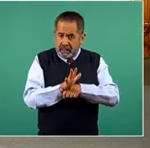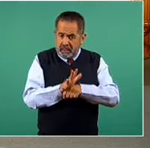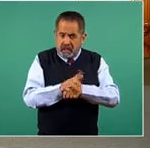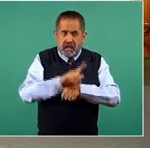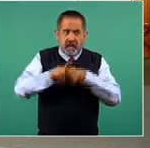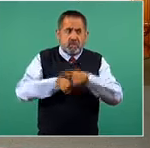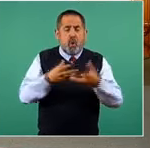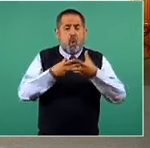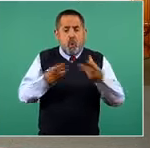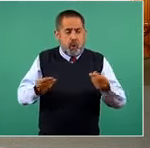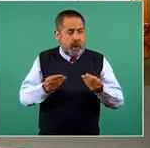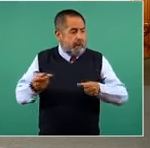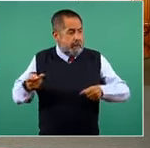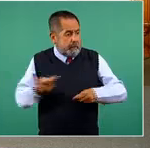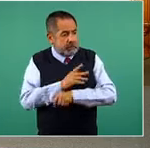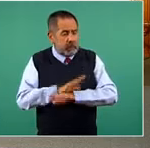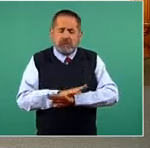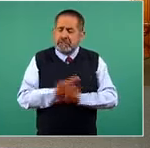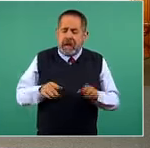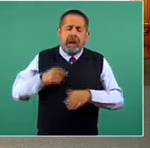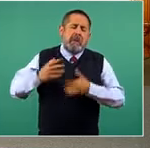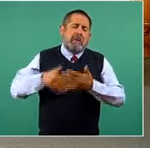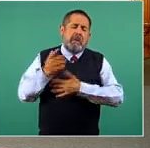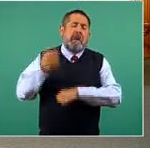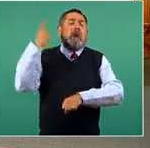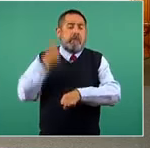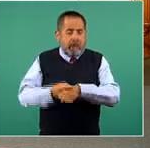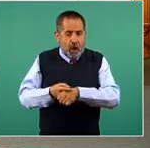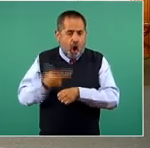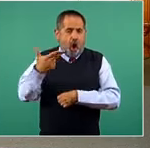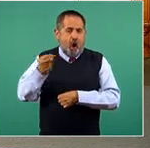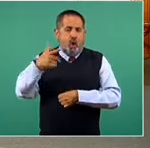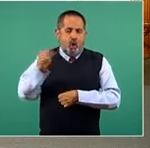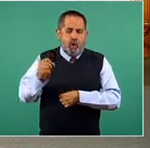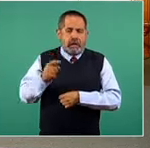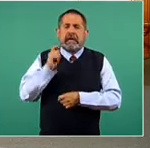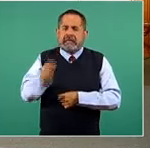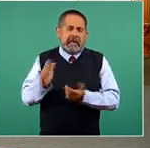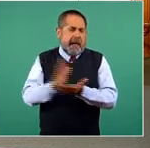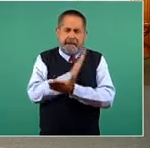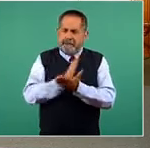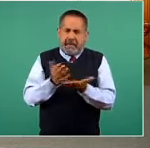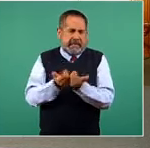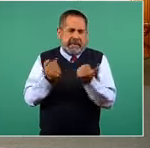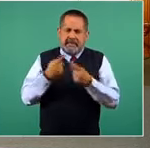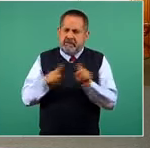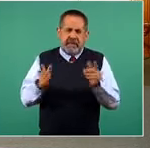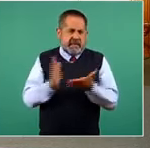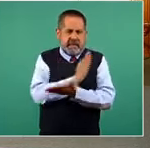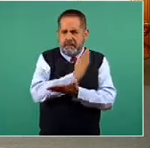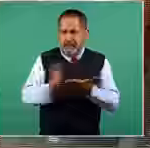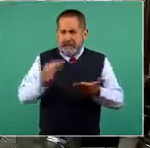ver ni el COVID que tuvo, ni el tratamiento de COVID, con que ahora tenga esta situación.